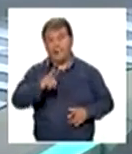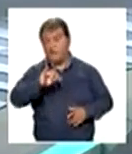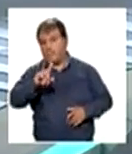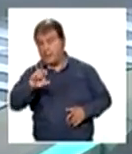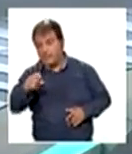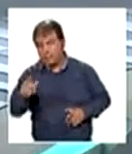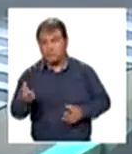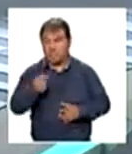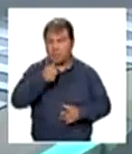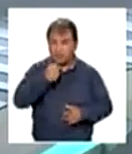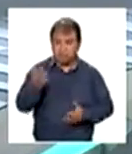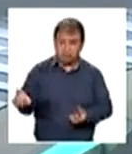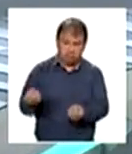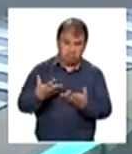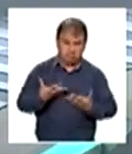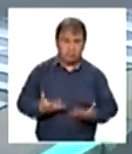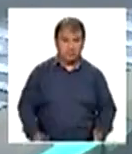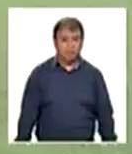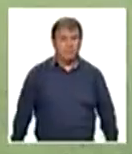Gerson, adelante. Buenas tardes.